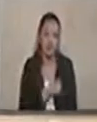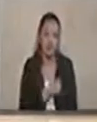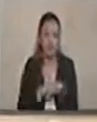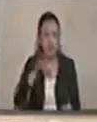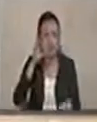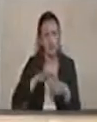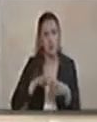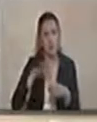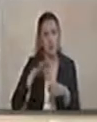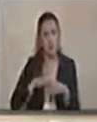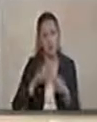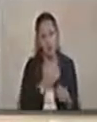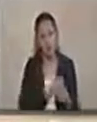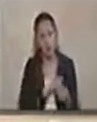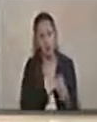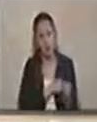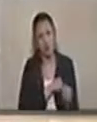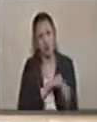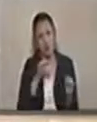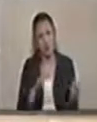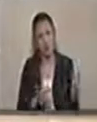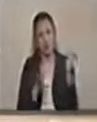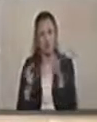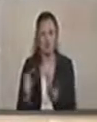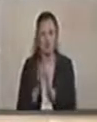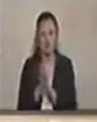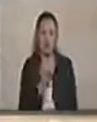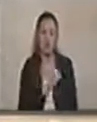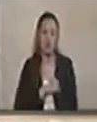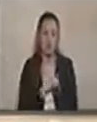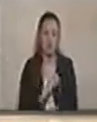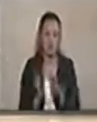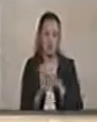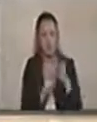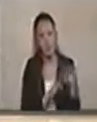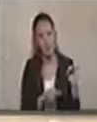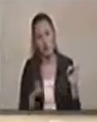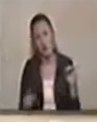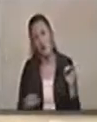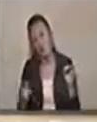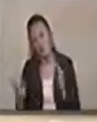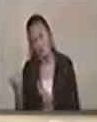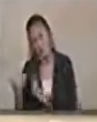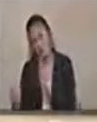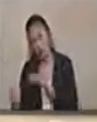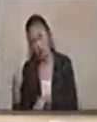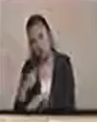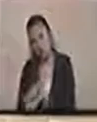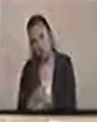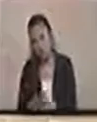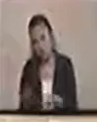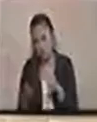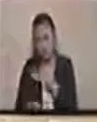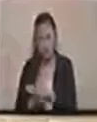este proyecto y podamos continuar con el orden del día. Muchísimas gracias.